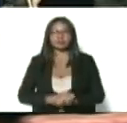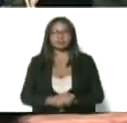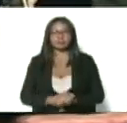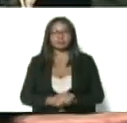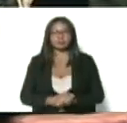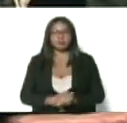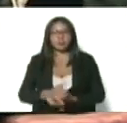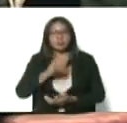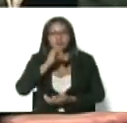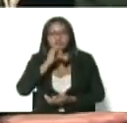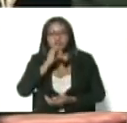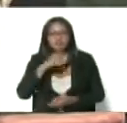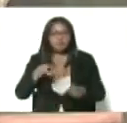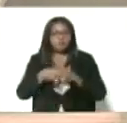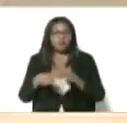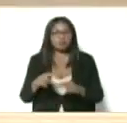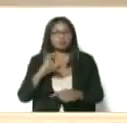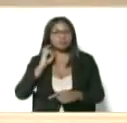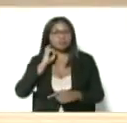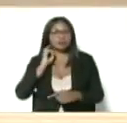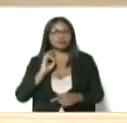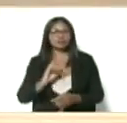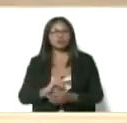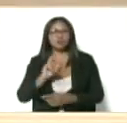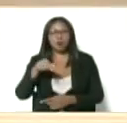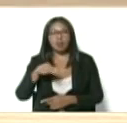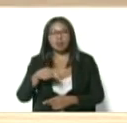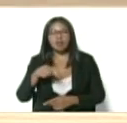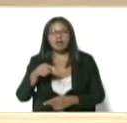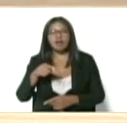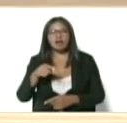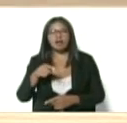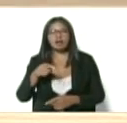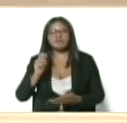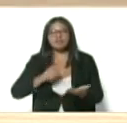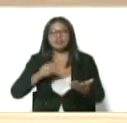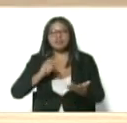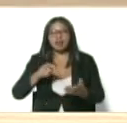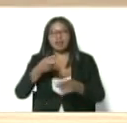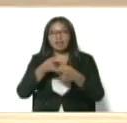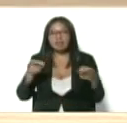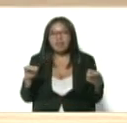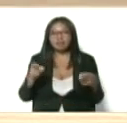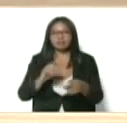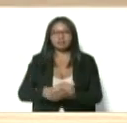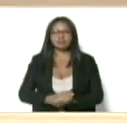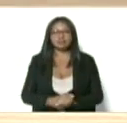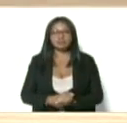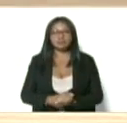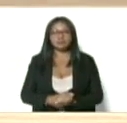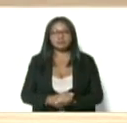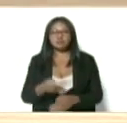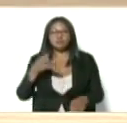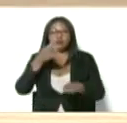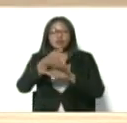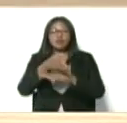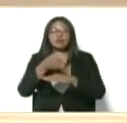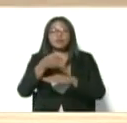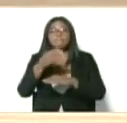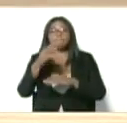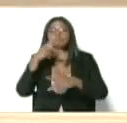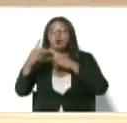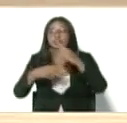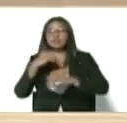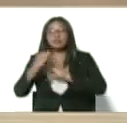informado el doctor tarek william saab y el doctor michael moreno que la próxima semana van a asistir a la comisión de política interior